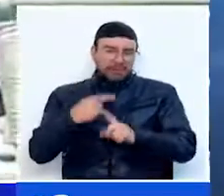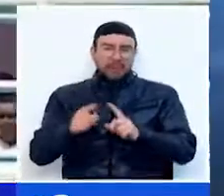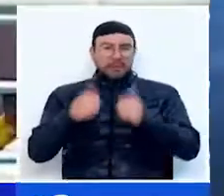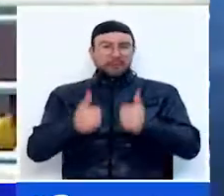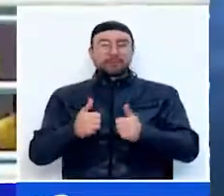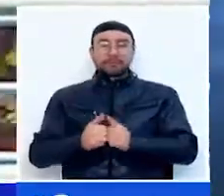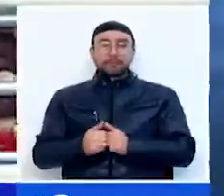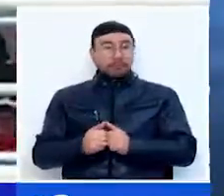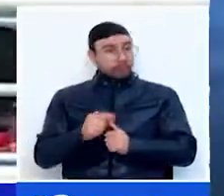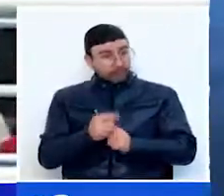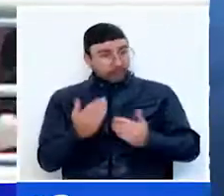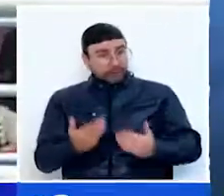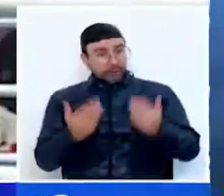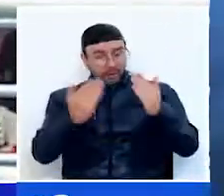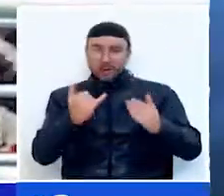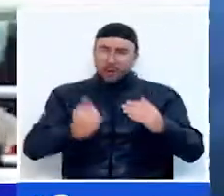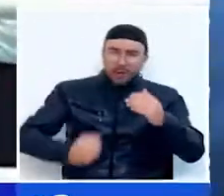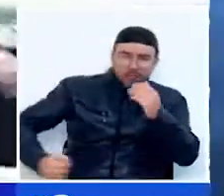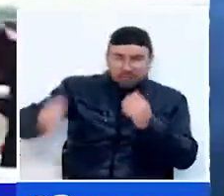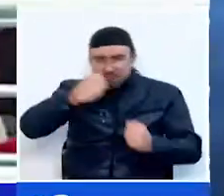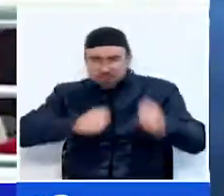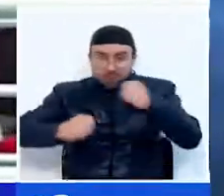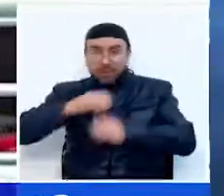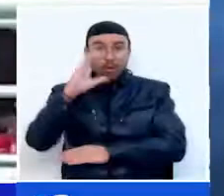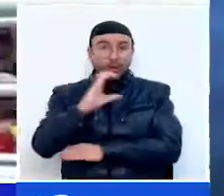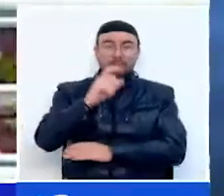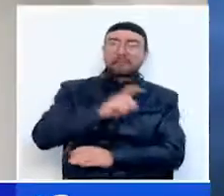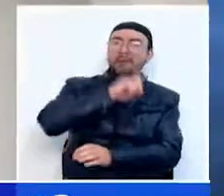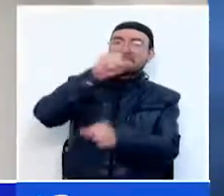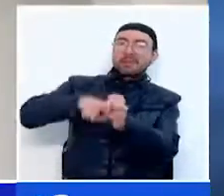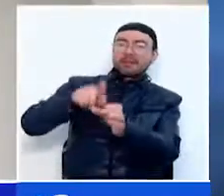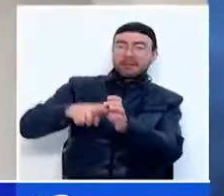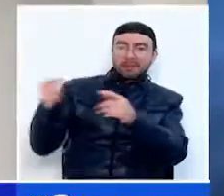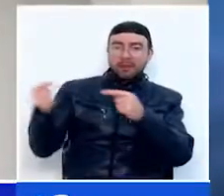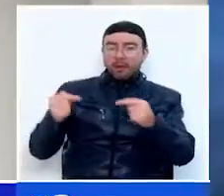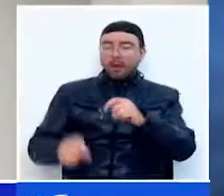se destaca el buen andar de los boxeadores colombianos que competirán en el país nipón.